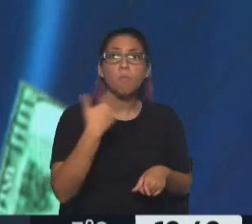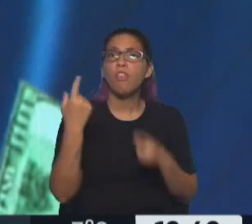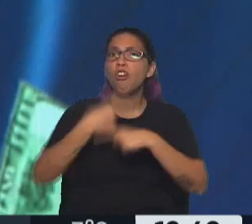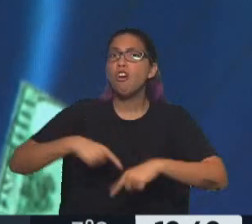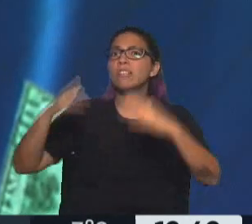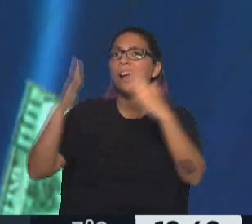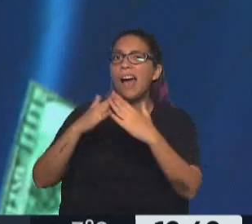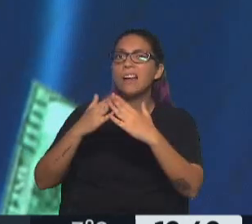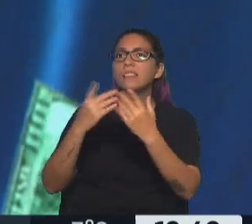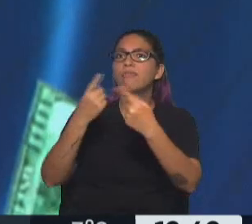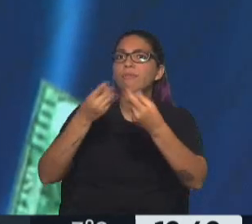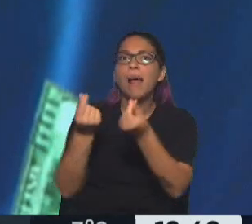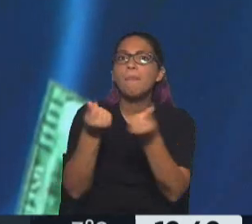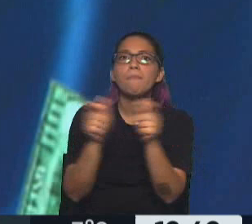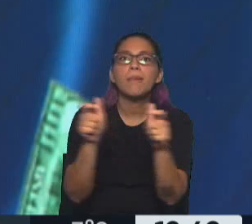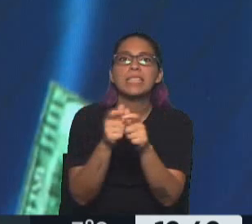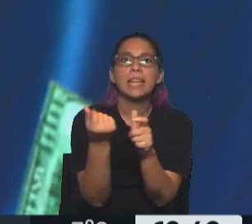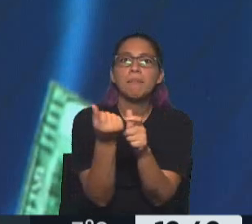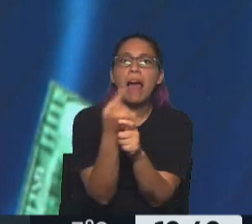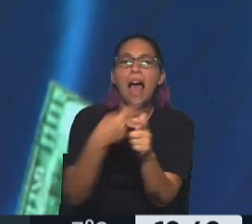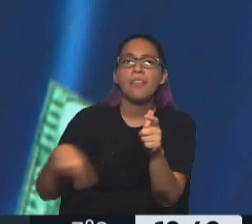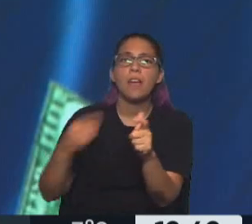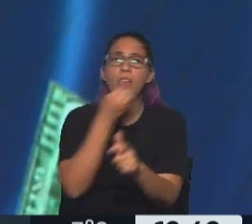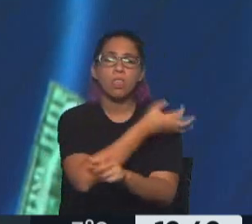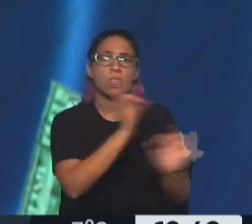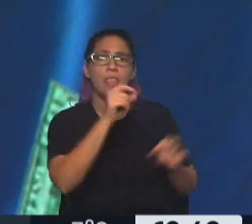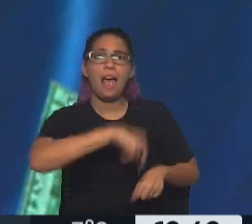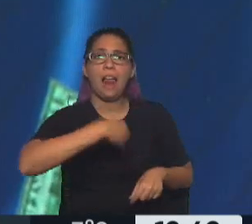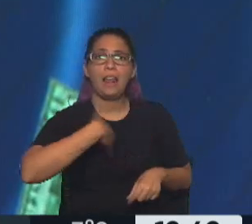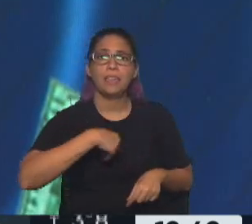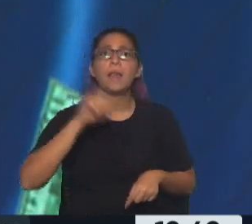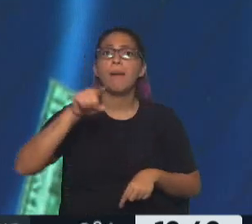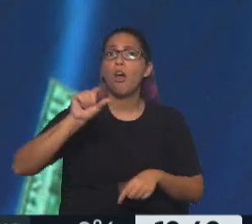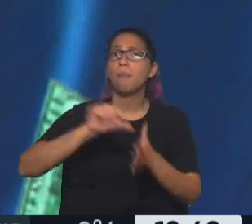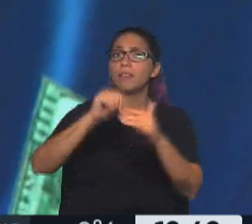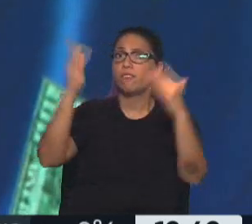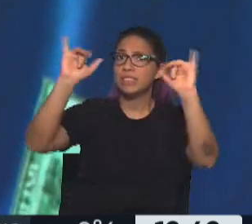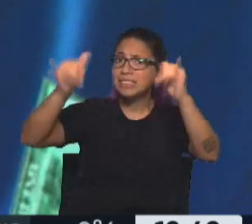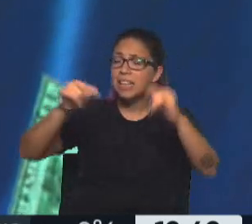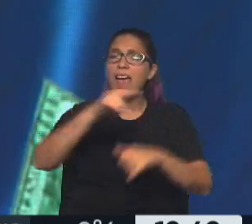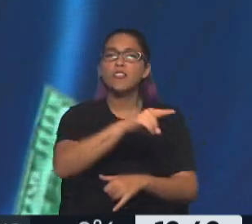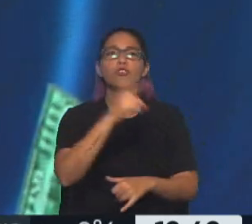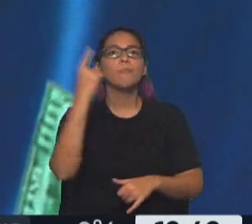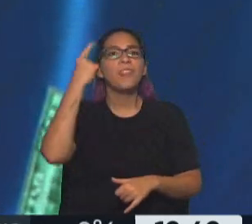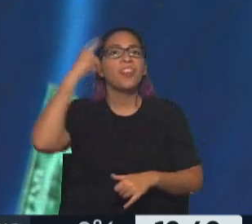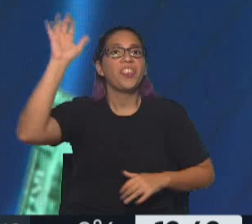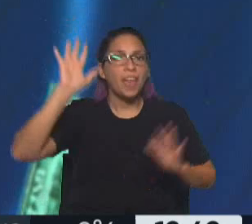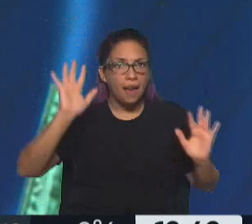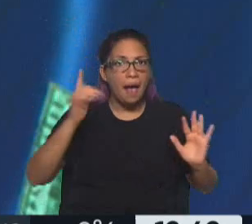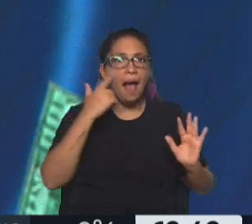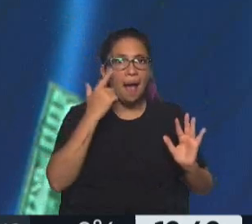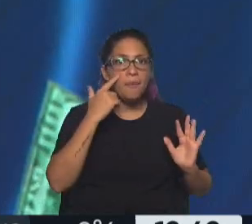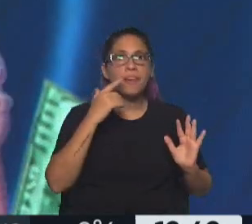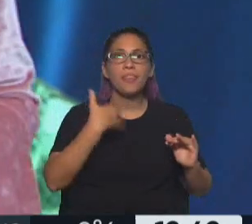o bienes líquidos, activos líquidos, sin declarar. Esa es una hipótesis de trabajo. Es una hipótesis de trabajo sobre la cual tiene que